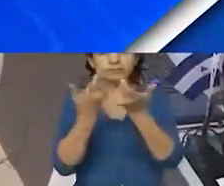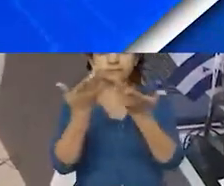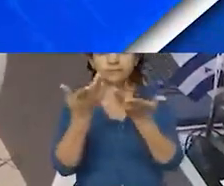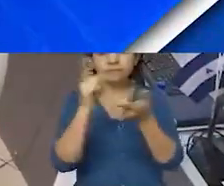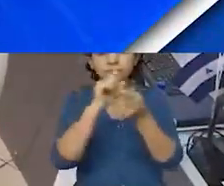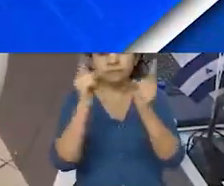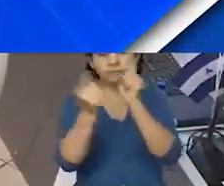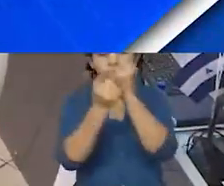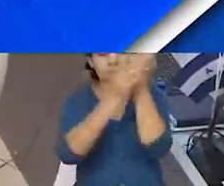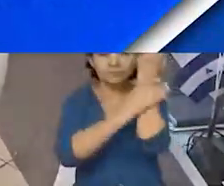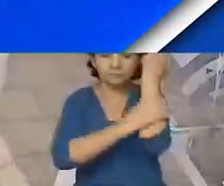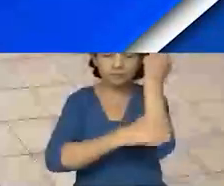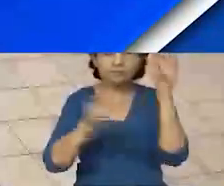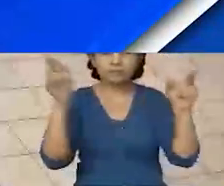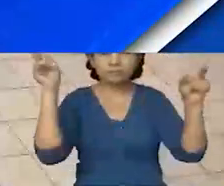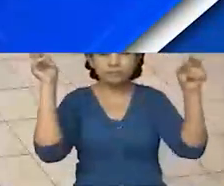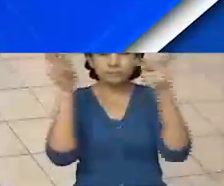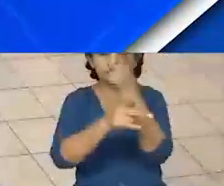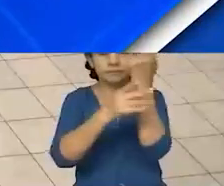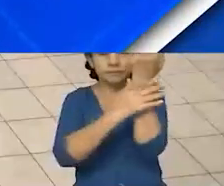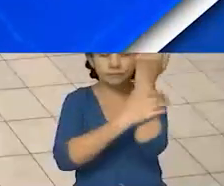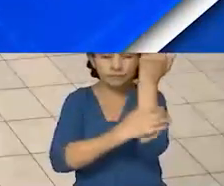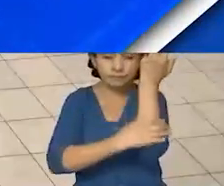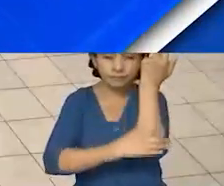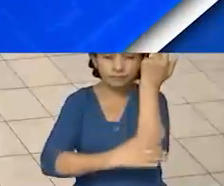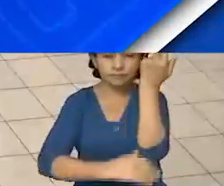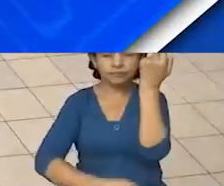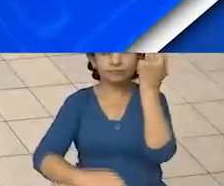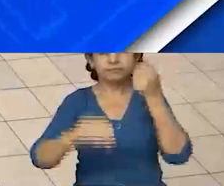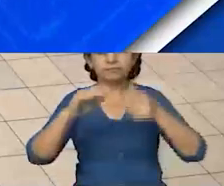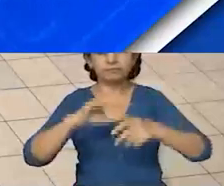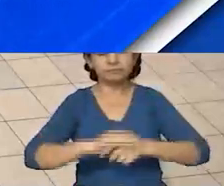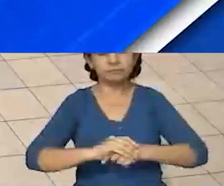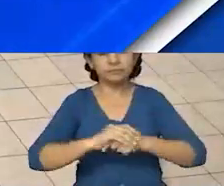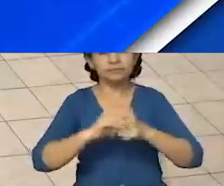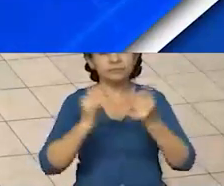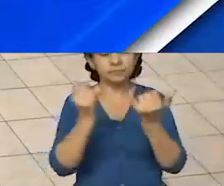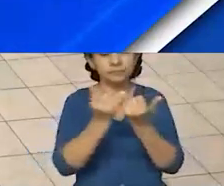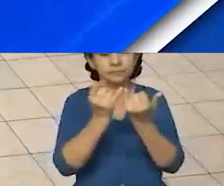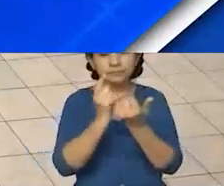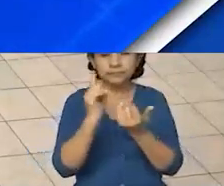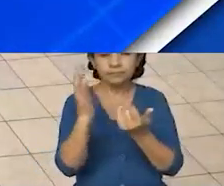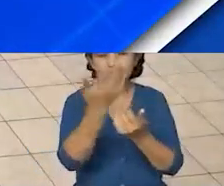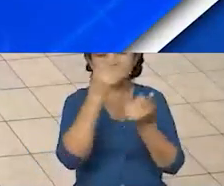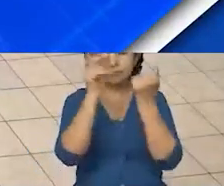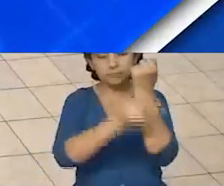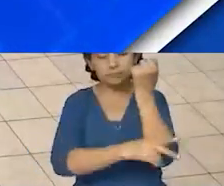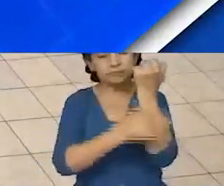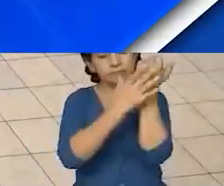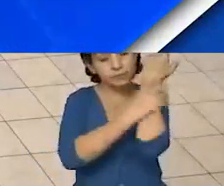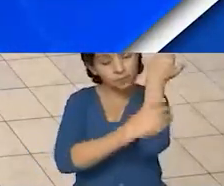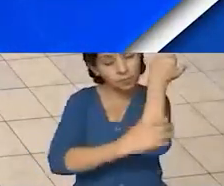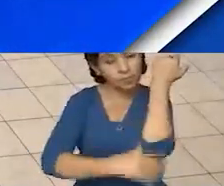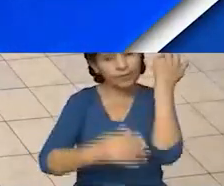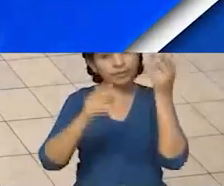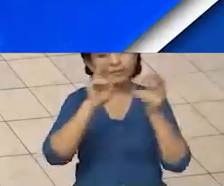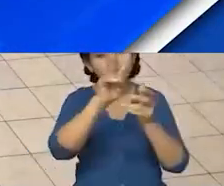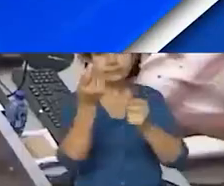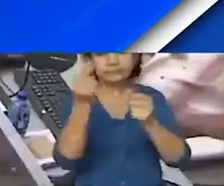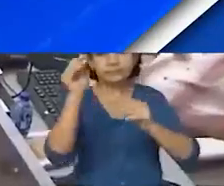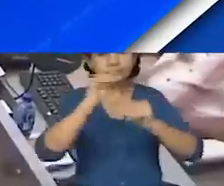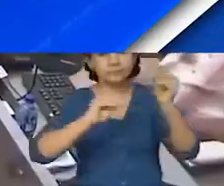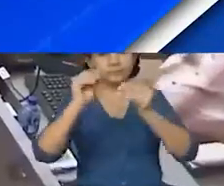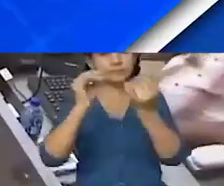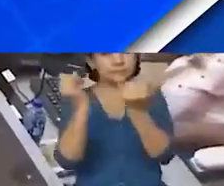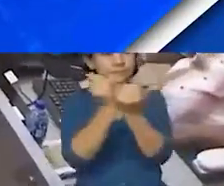evolución positiva de la recaudación observada como resultado de las políticas macro fiscales implementadas, la estabilidad económica,